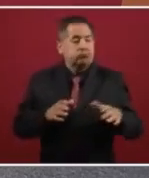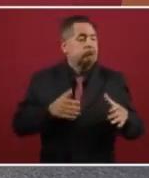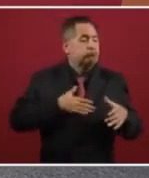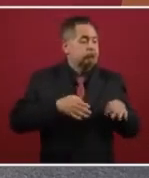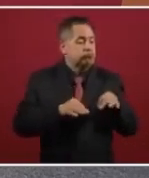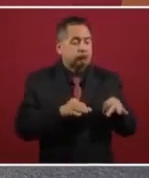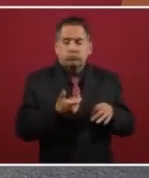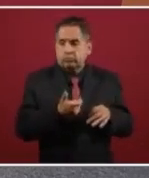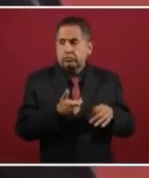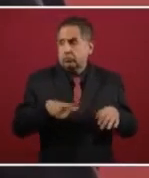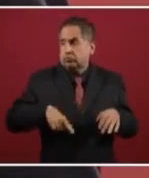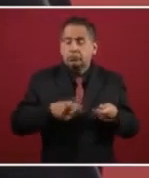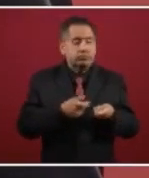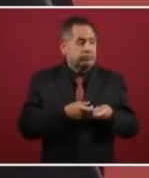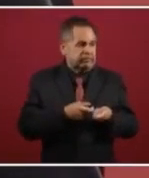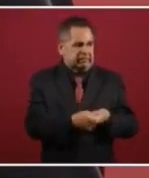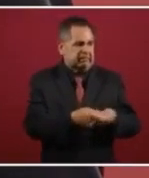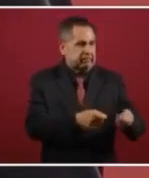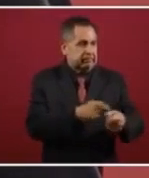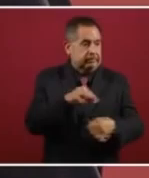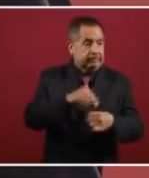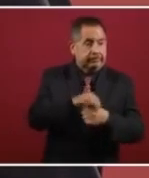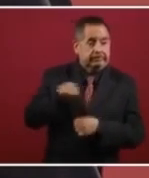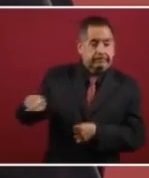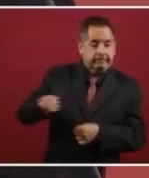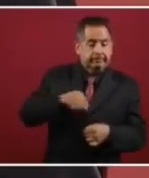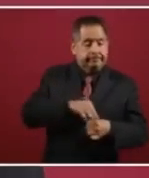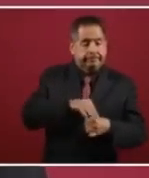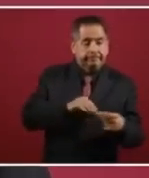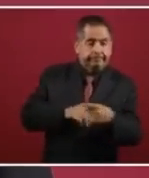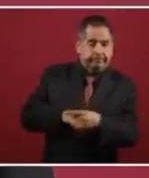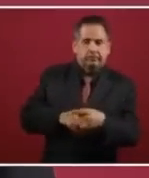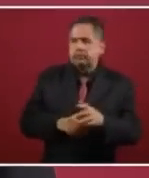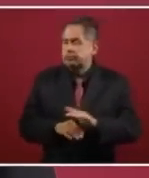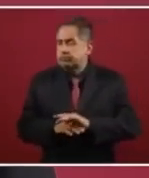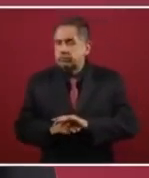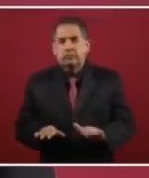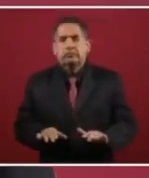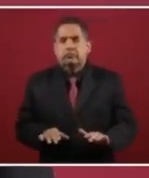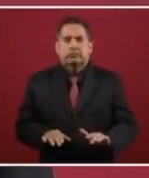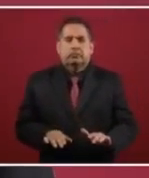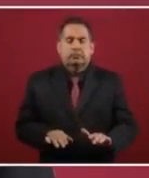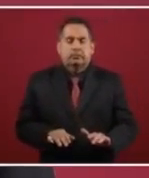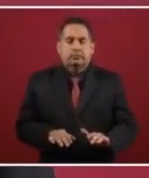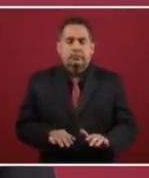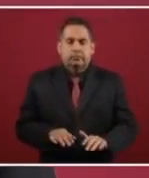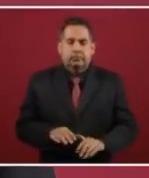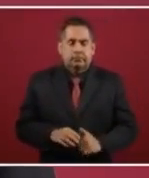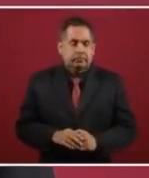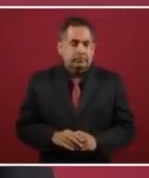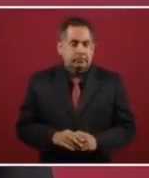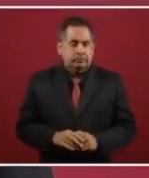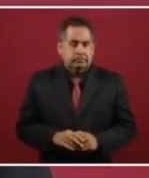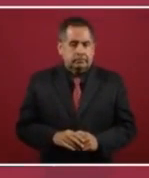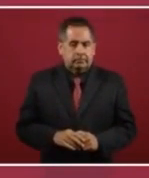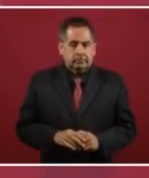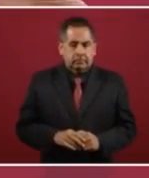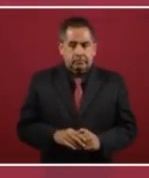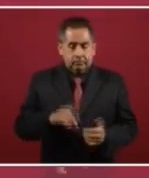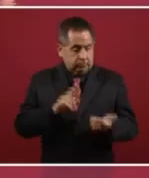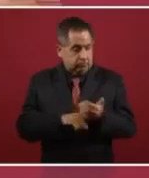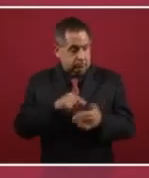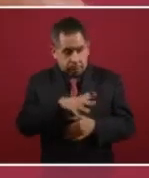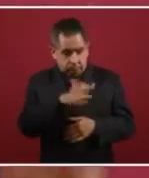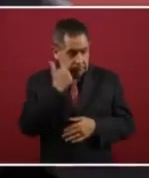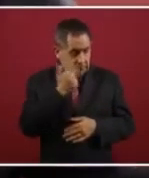resolver militantes, donde no debe haber injerencia del gobierno, por lo cual anunció que el servidor público que intervenga en los procesos internos